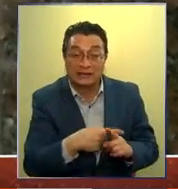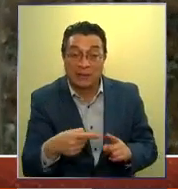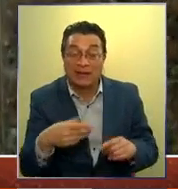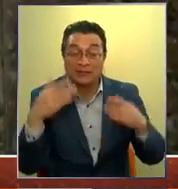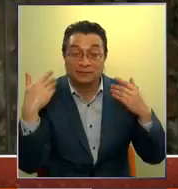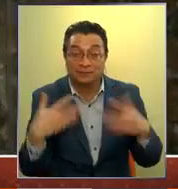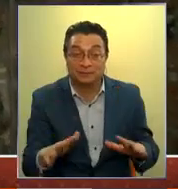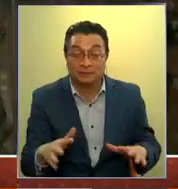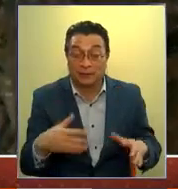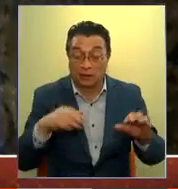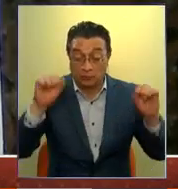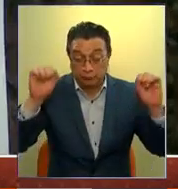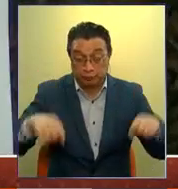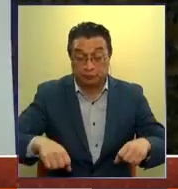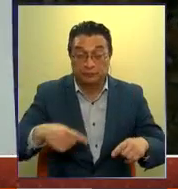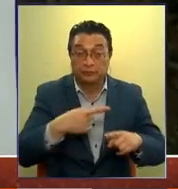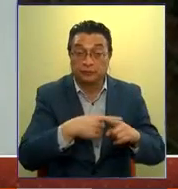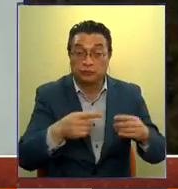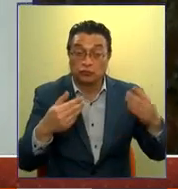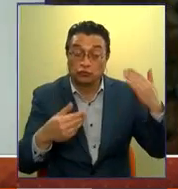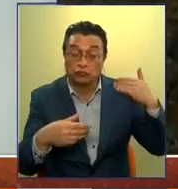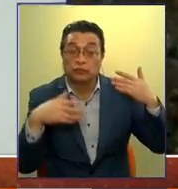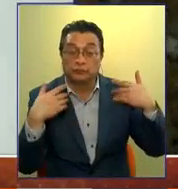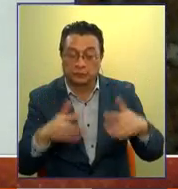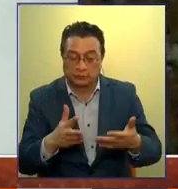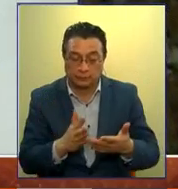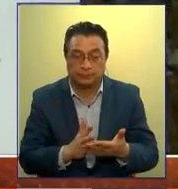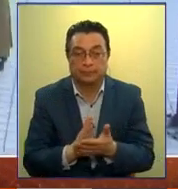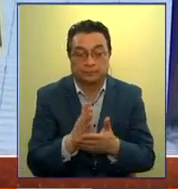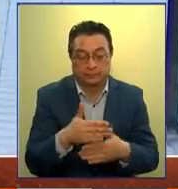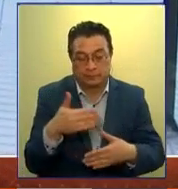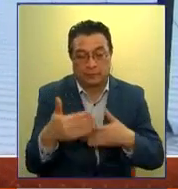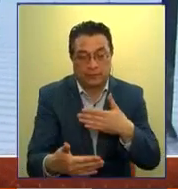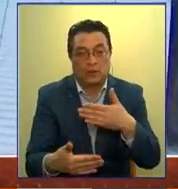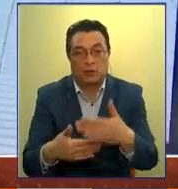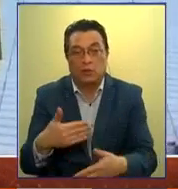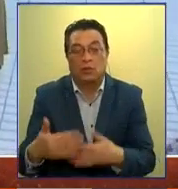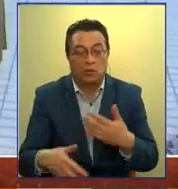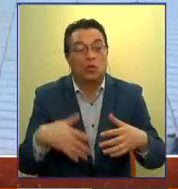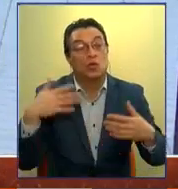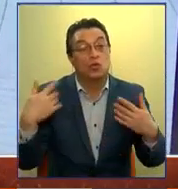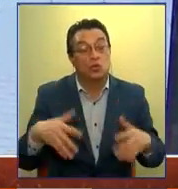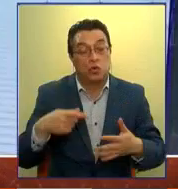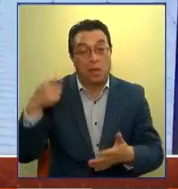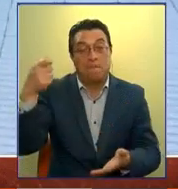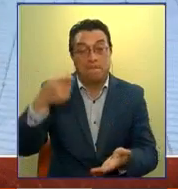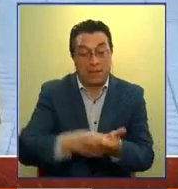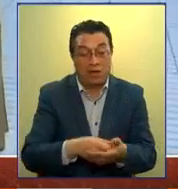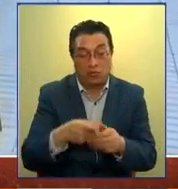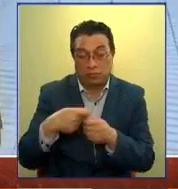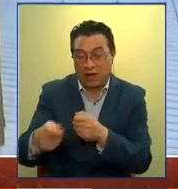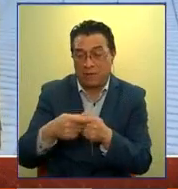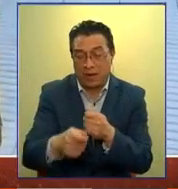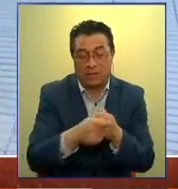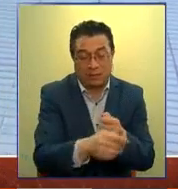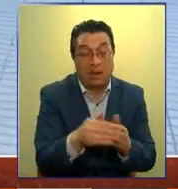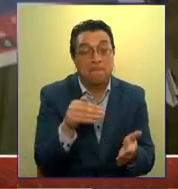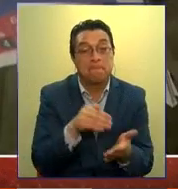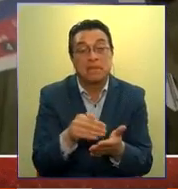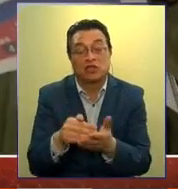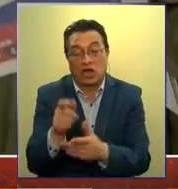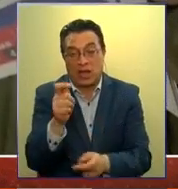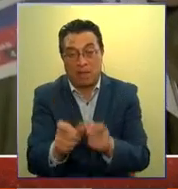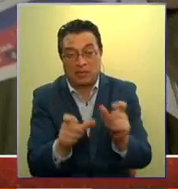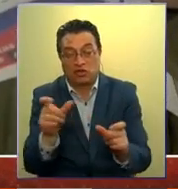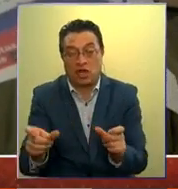apruebe esta reforma, estamos ya iniciando un proceso extraordinario e inédito de pago a millones de personas. Lo